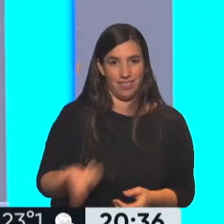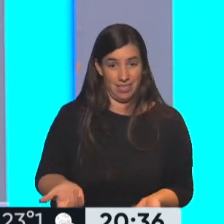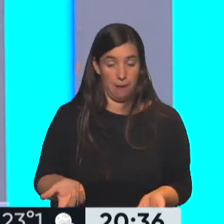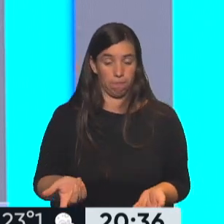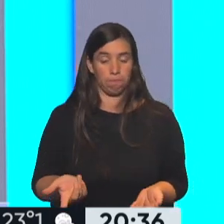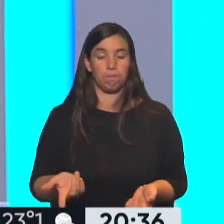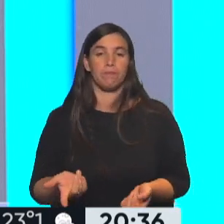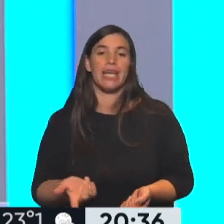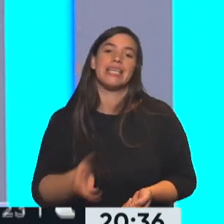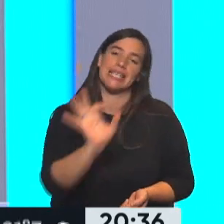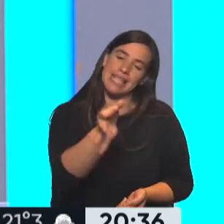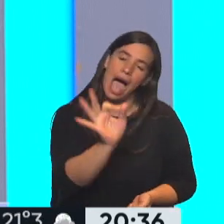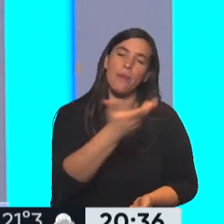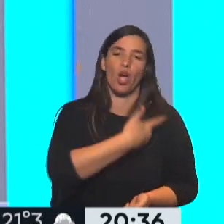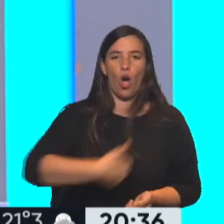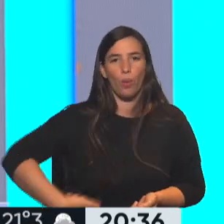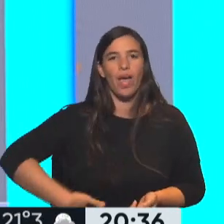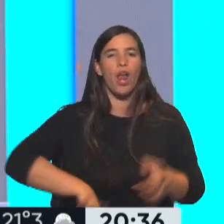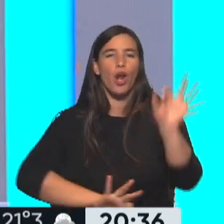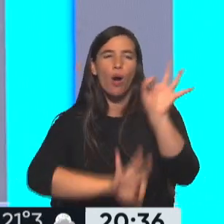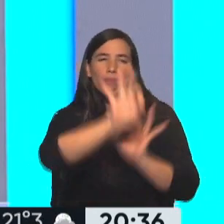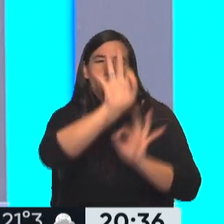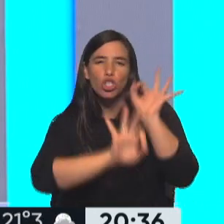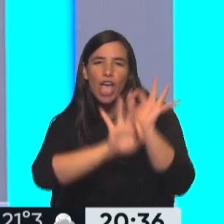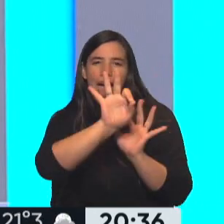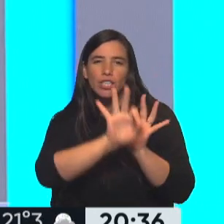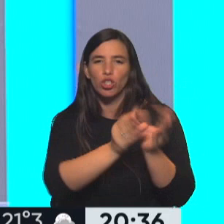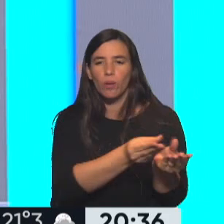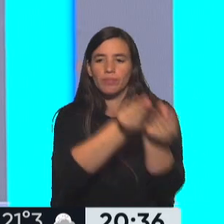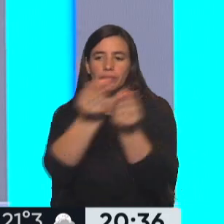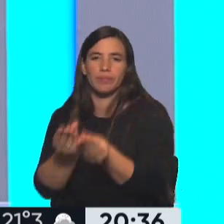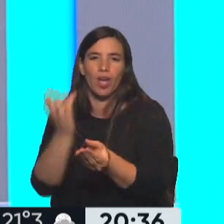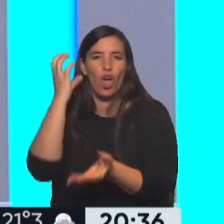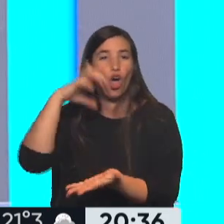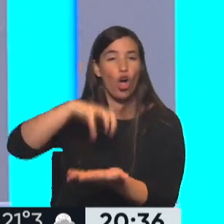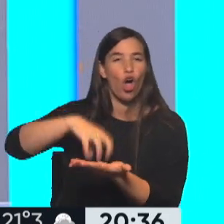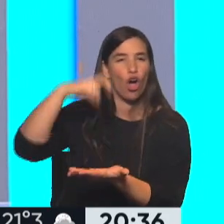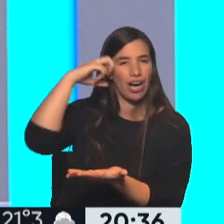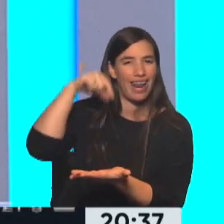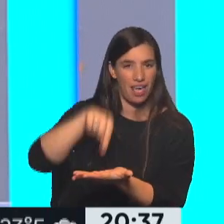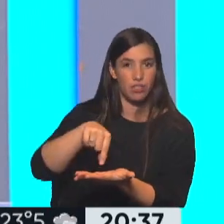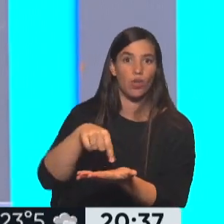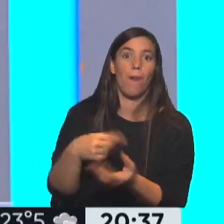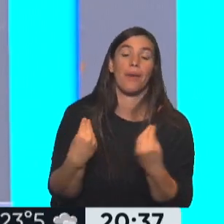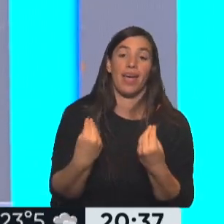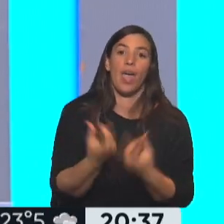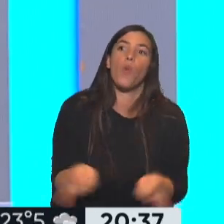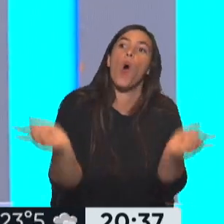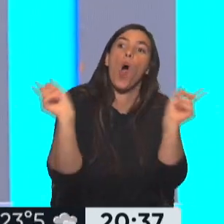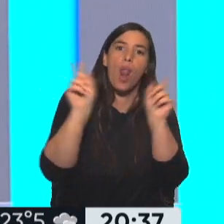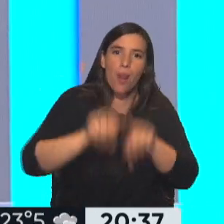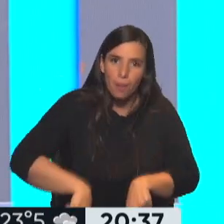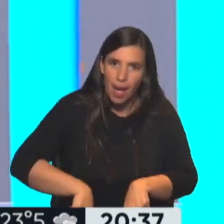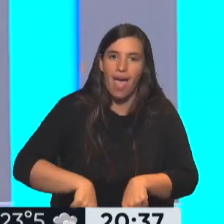que hay un proyecto del gobierno en el Congreso para revertir este régimen cedular que establece los 15 salarios